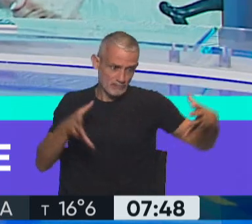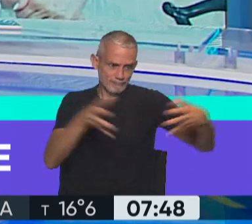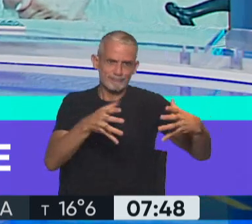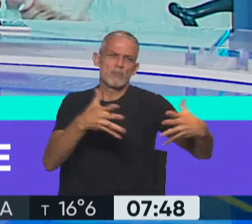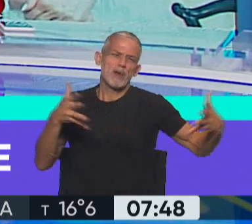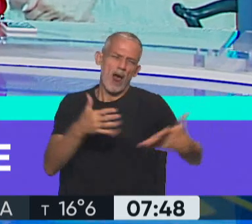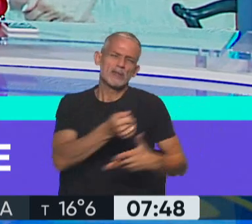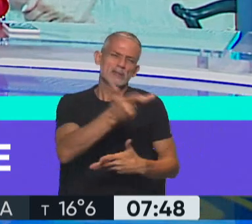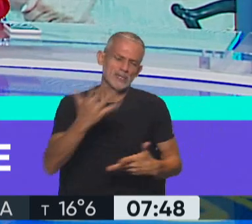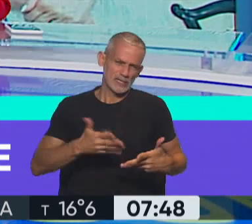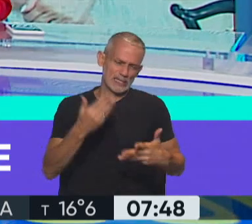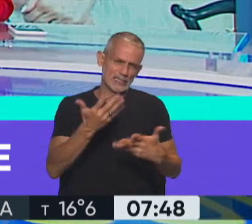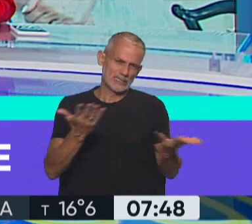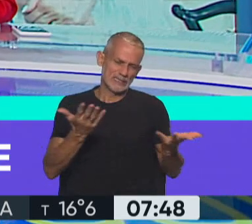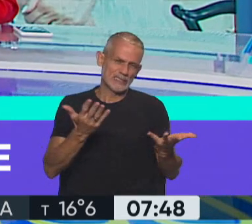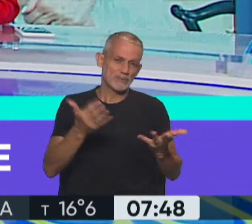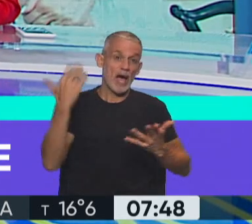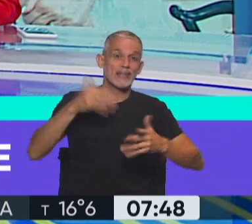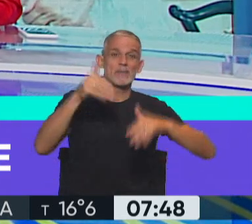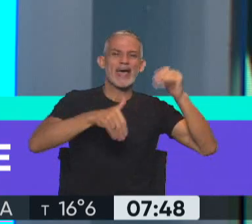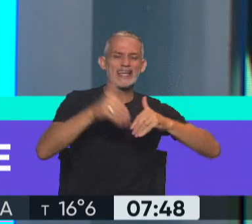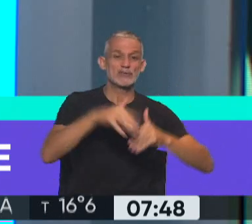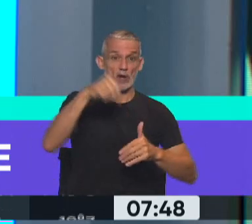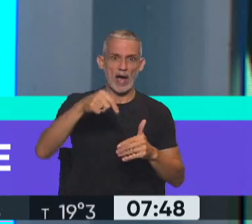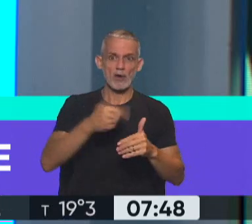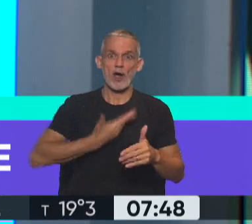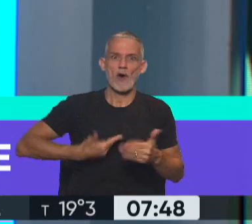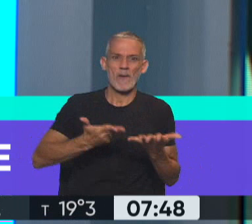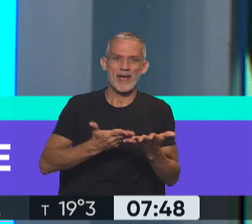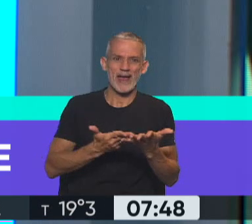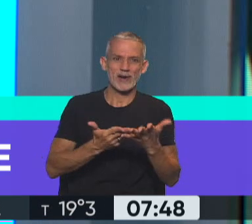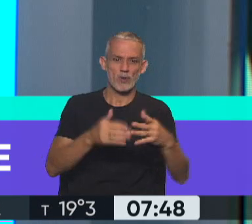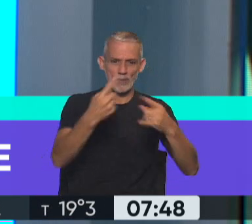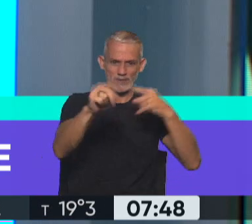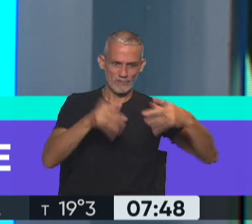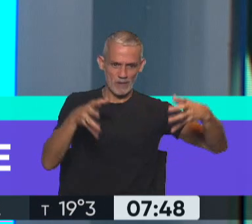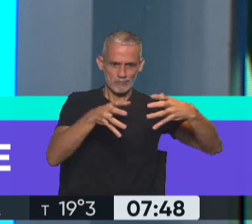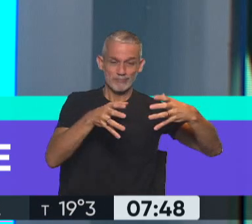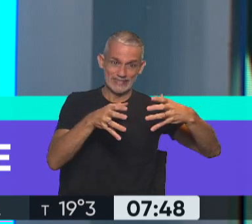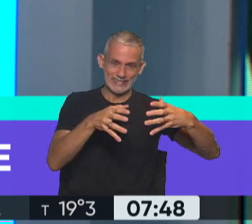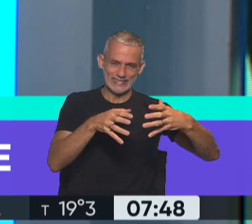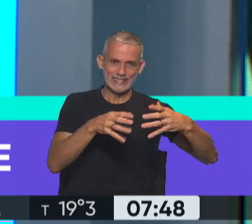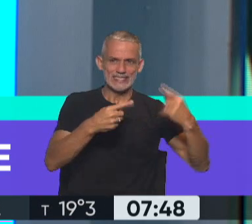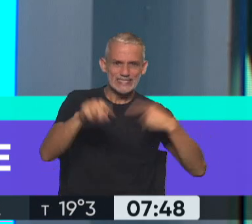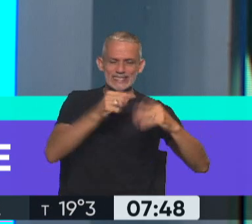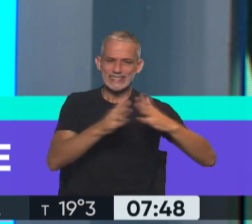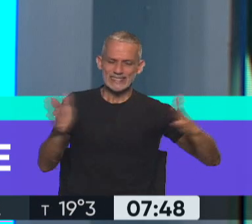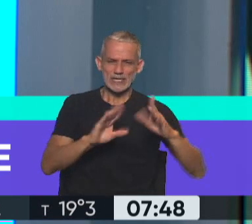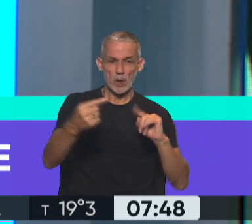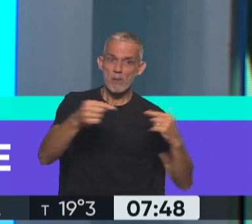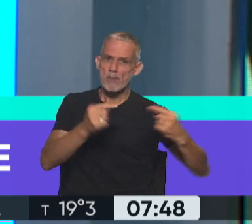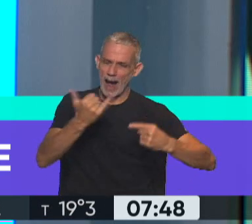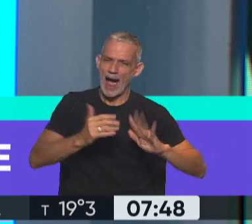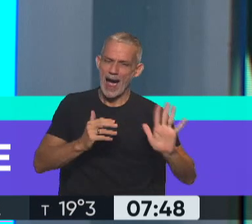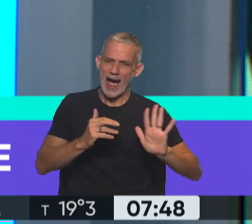amplia, es una coalición que en su momento fue electoral, ahora es una coalición de gobierno y las medidas de gestión a veces tienen estos ruidos internos. De